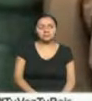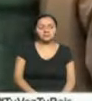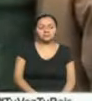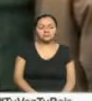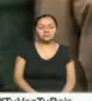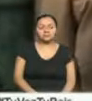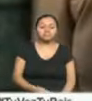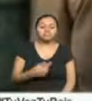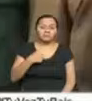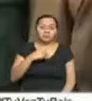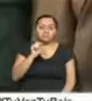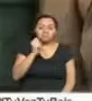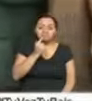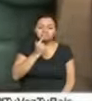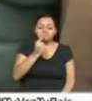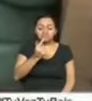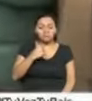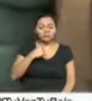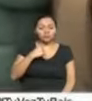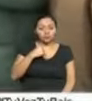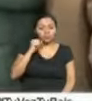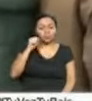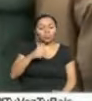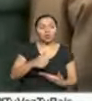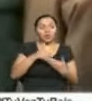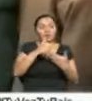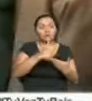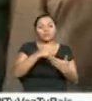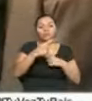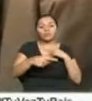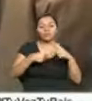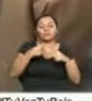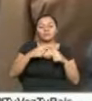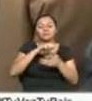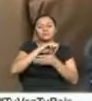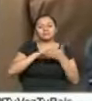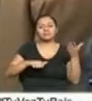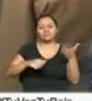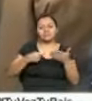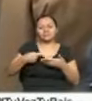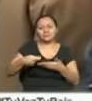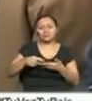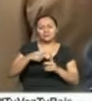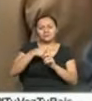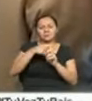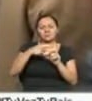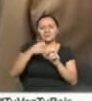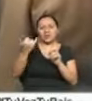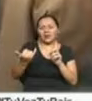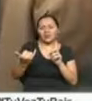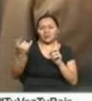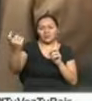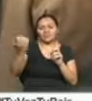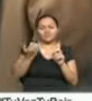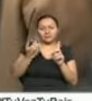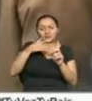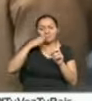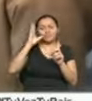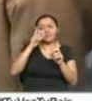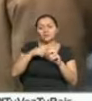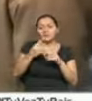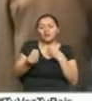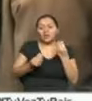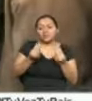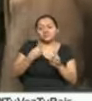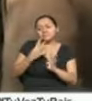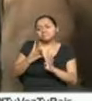¿Puedo decir una cosa?, discrepa esta mujer. ¿De qué tipo de ayuda se trata cuando nos han recortado la mitad de la pensión para darnos ahora esta prima? Es una burla, pero ¿qué podemos hacer?